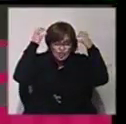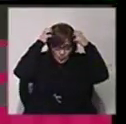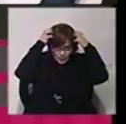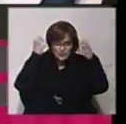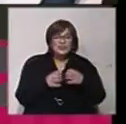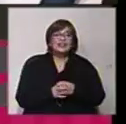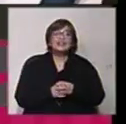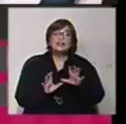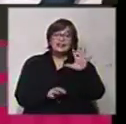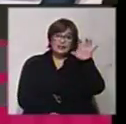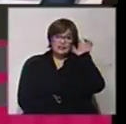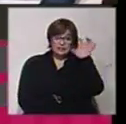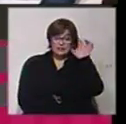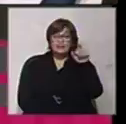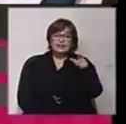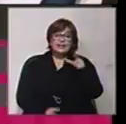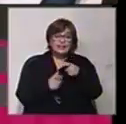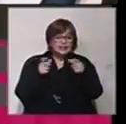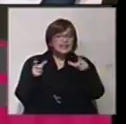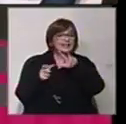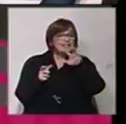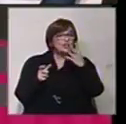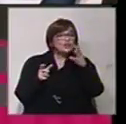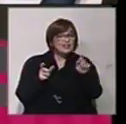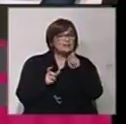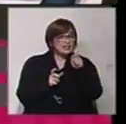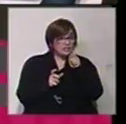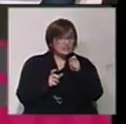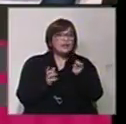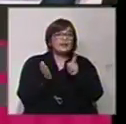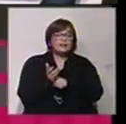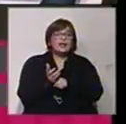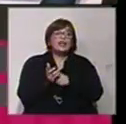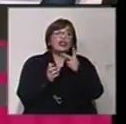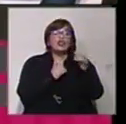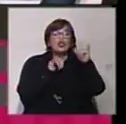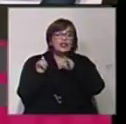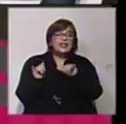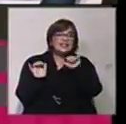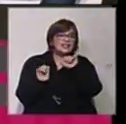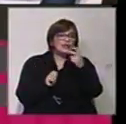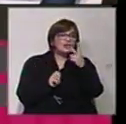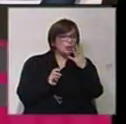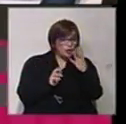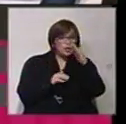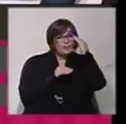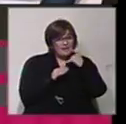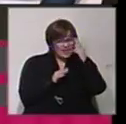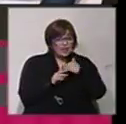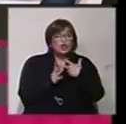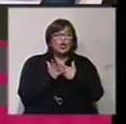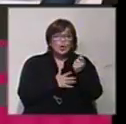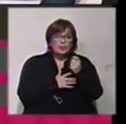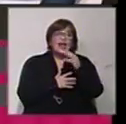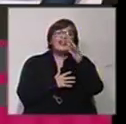encanta. Bueno, recordemos que la entrada sale 390 pesos, pero también hay un abono por los dos días de 624 pesos. Lo pueden comprar en Ticantel. Y